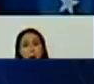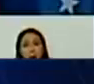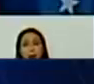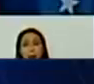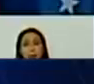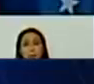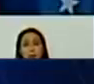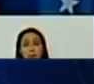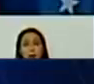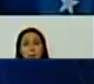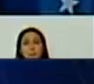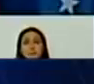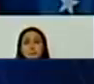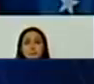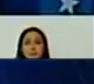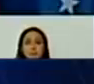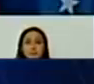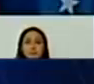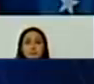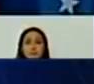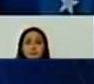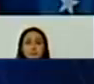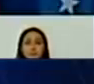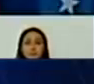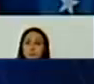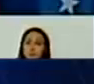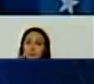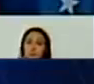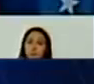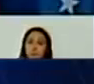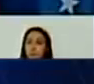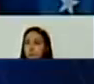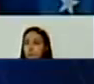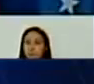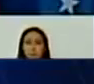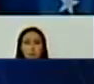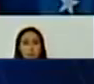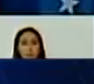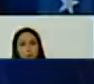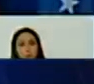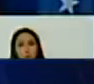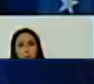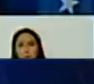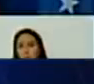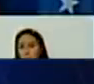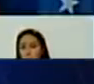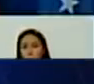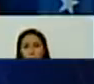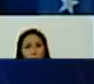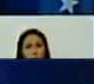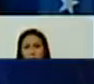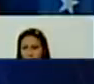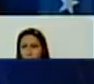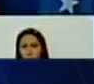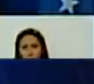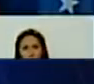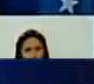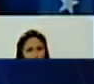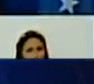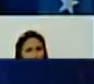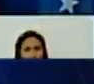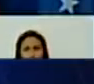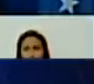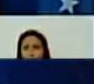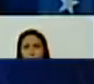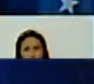libertad. Algo que obviamente consideramos inaceptable por todo lo que he narrado, por las